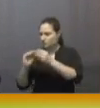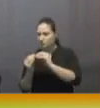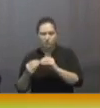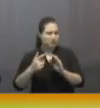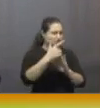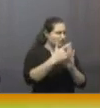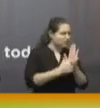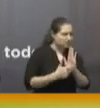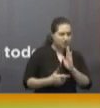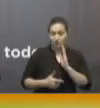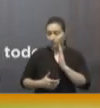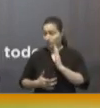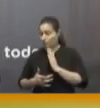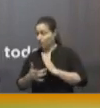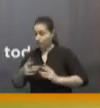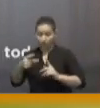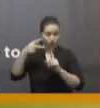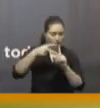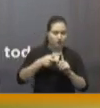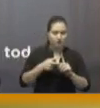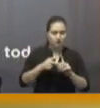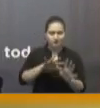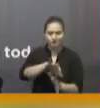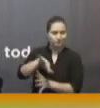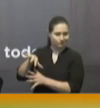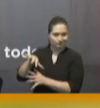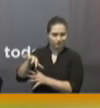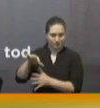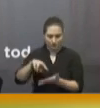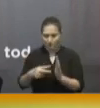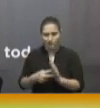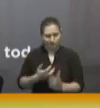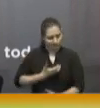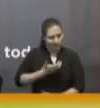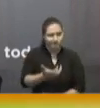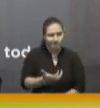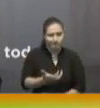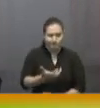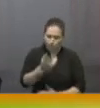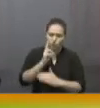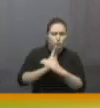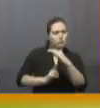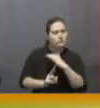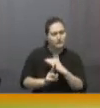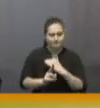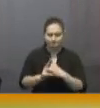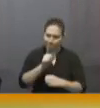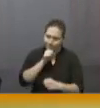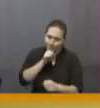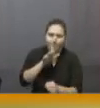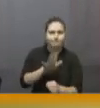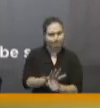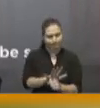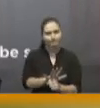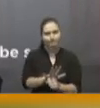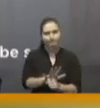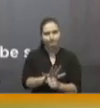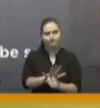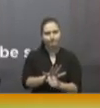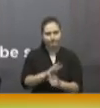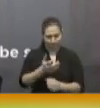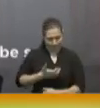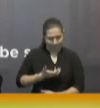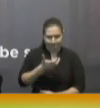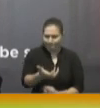onerosos en algunos casos rados por el gobierno y sus instituciones eh se